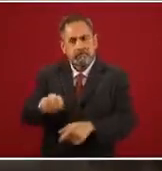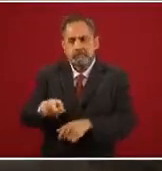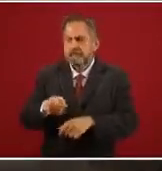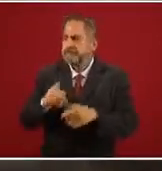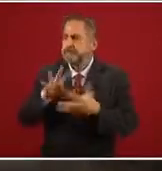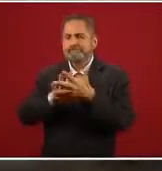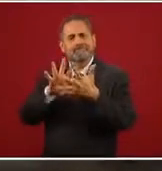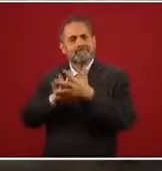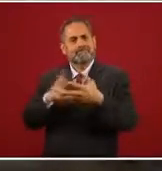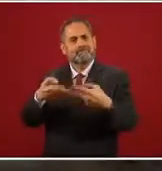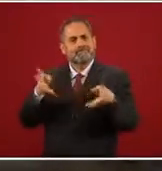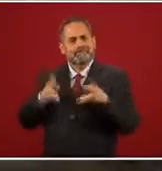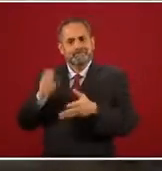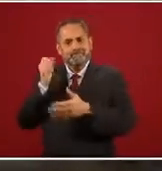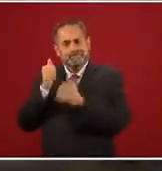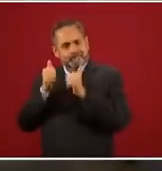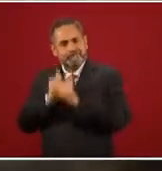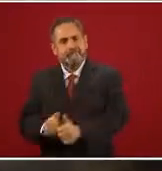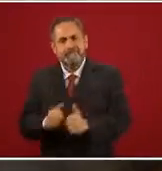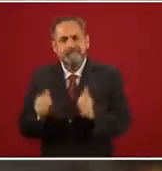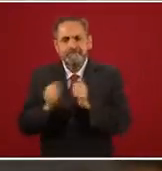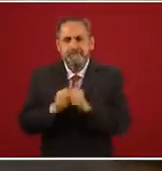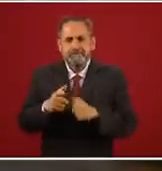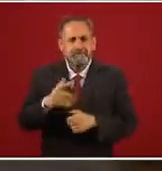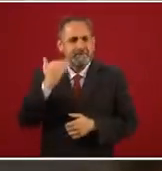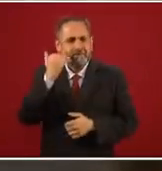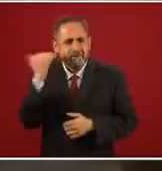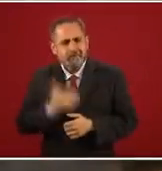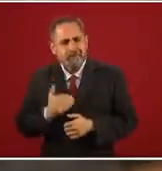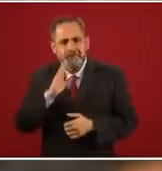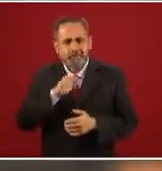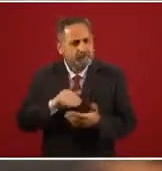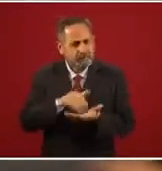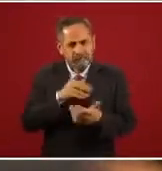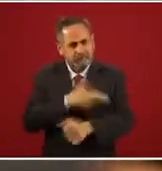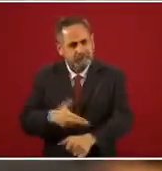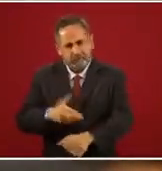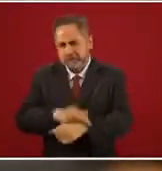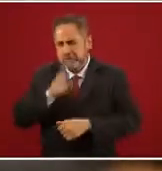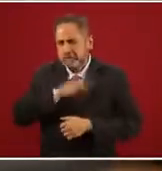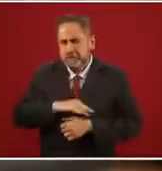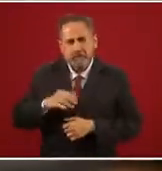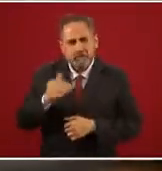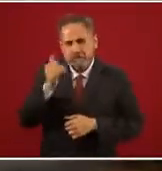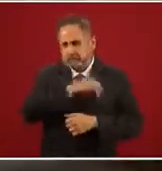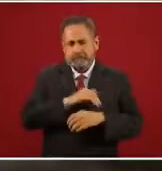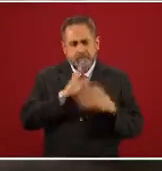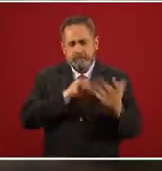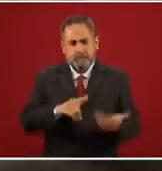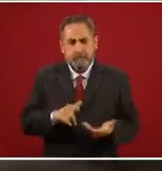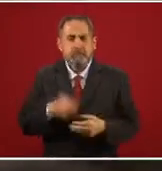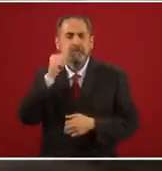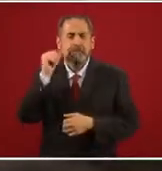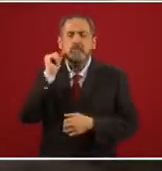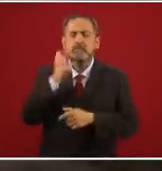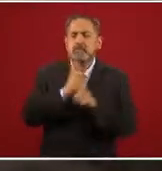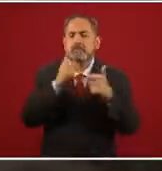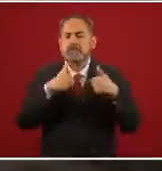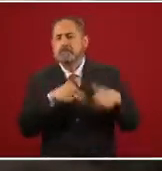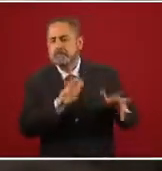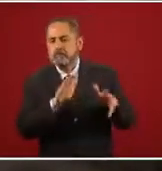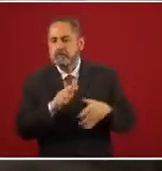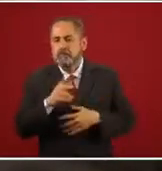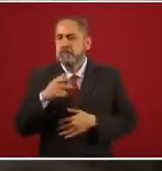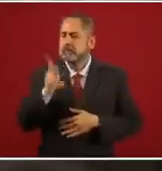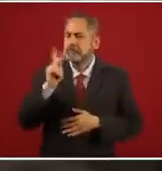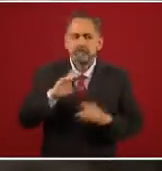penal con diversas irregularidades en su detención. Ayer lo liberaron, sin embargo, las